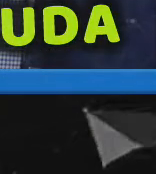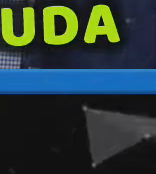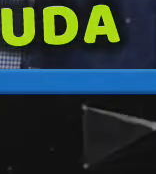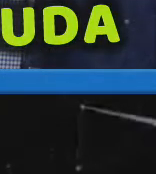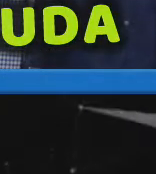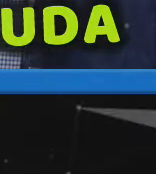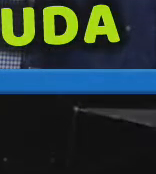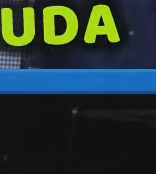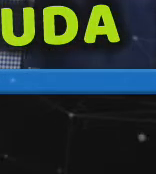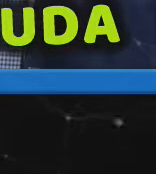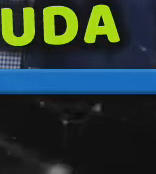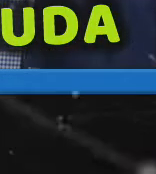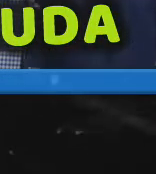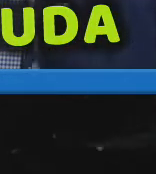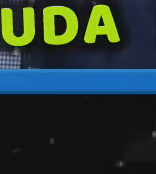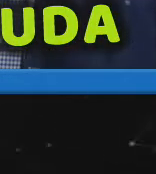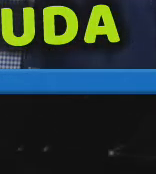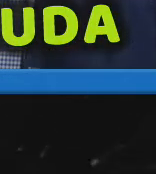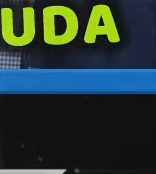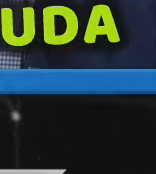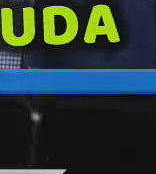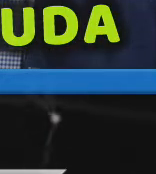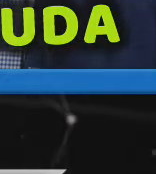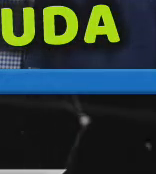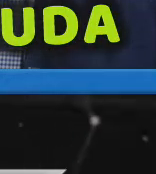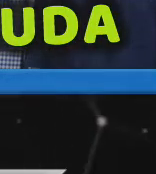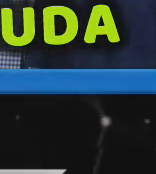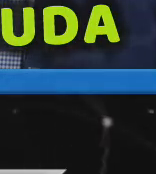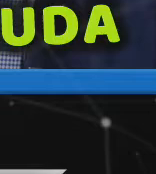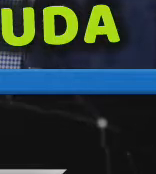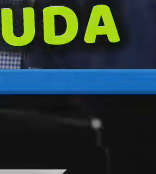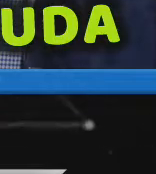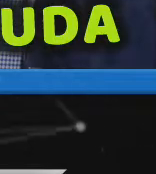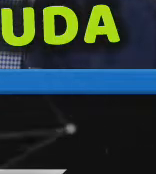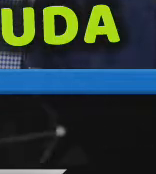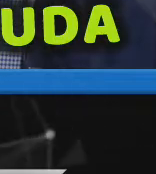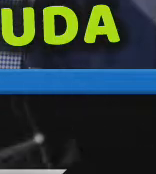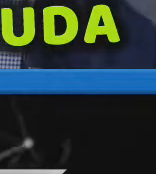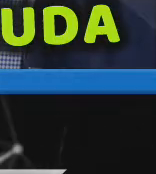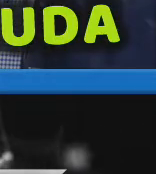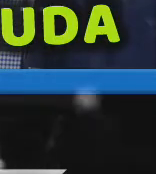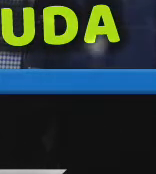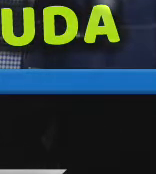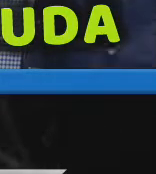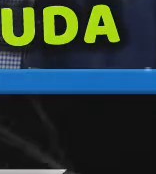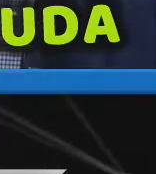Ya estás informado. No olvides darle like a este video, comparte y suscríbete a Escucha Diario.